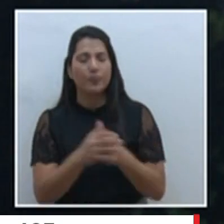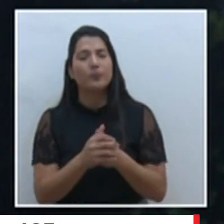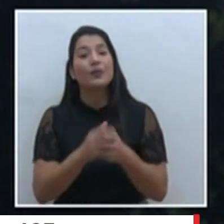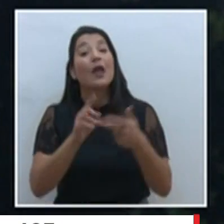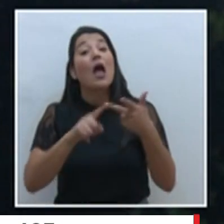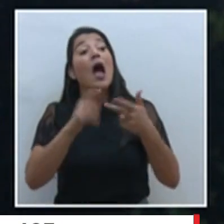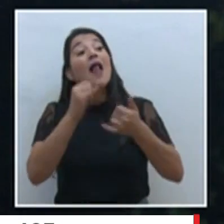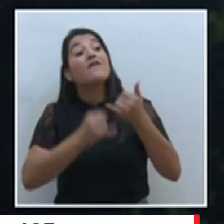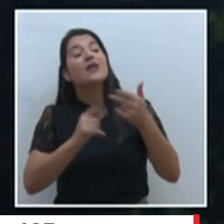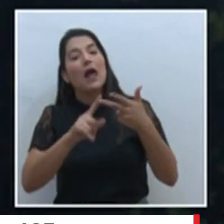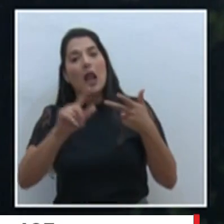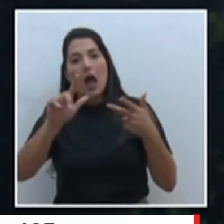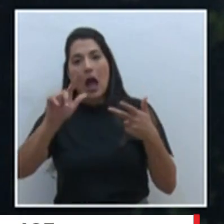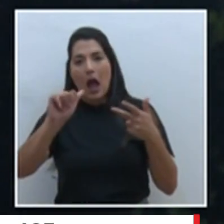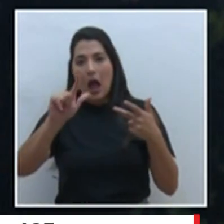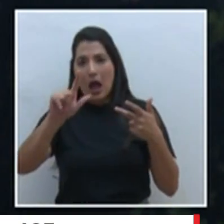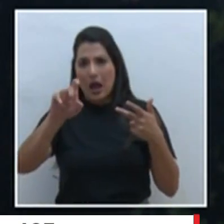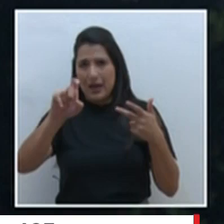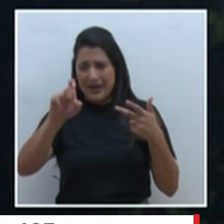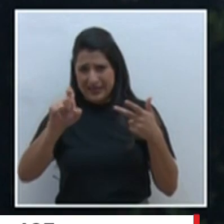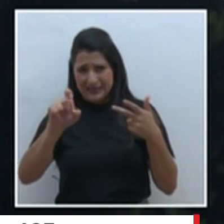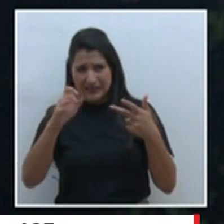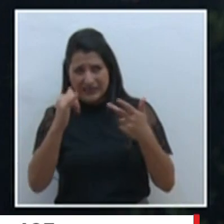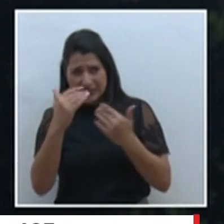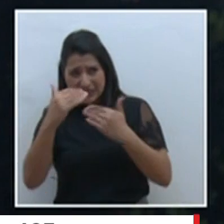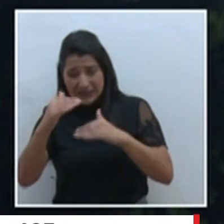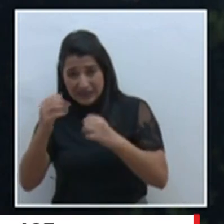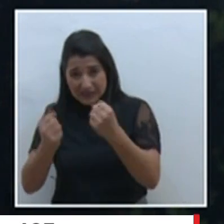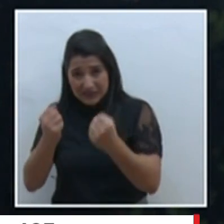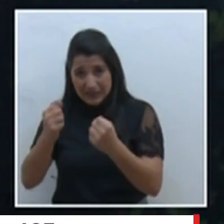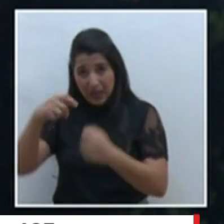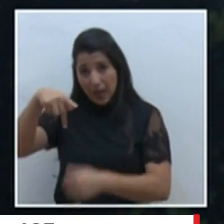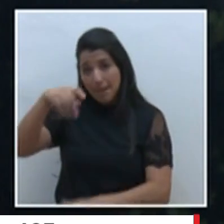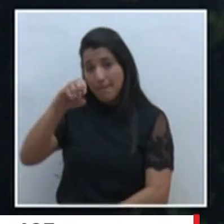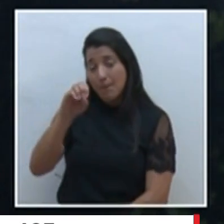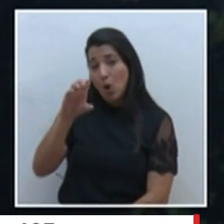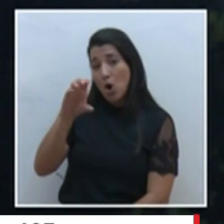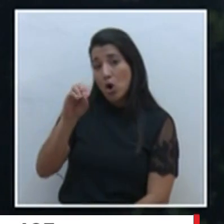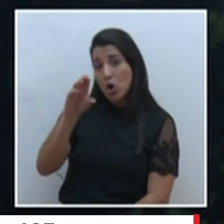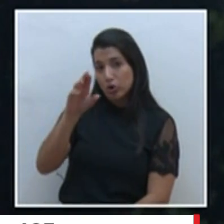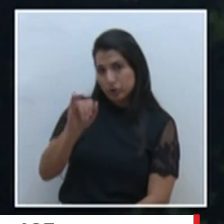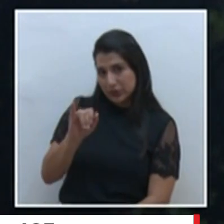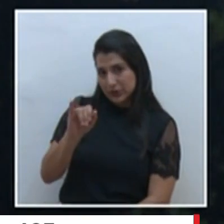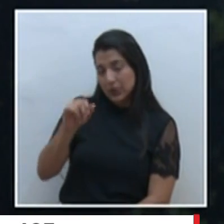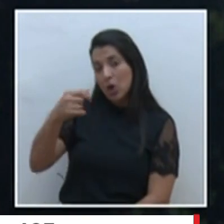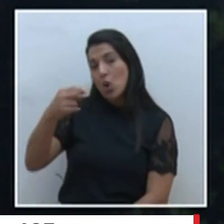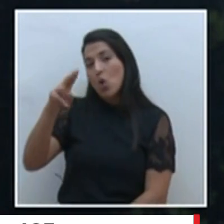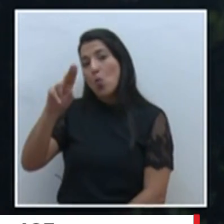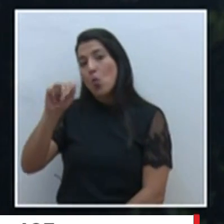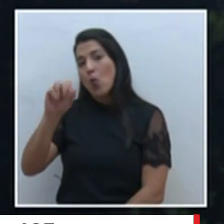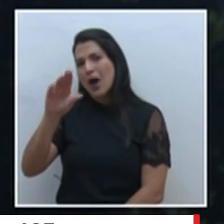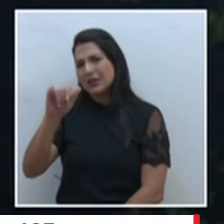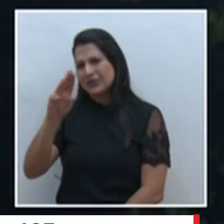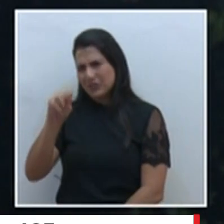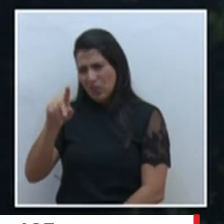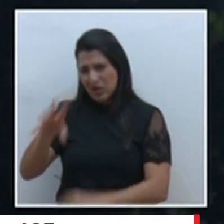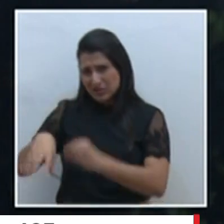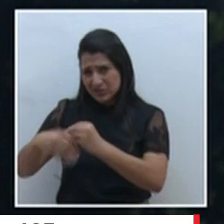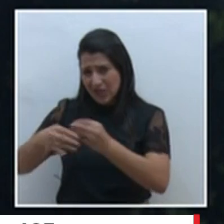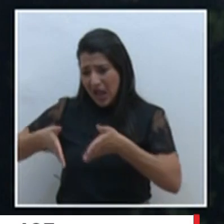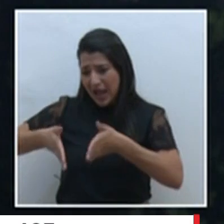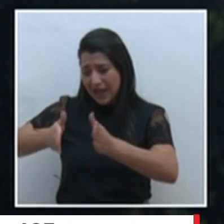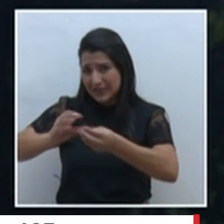si la restricción vehicular de Pocosí, de Guásimo, incluye la de la ruta, al paso de la